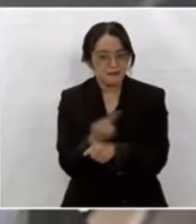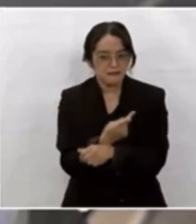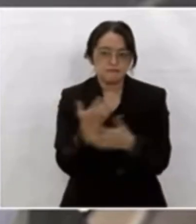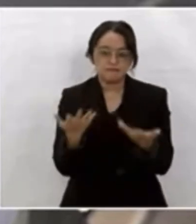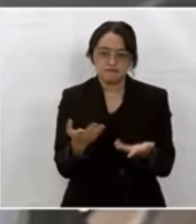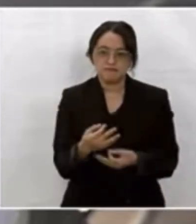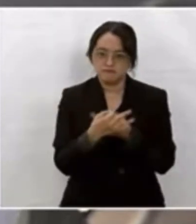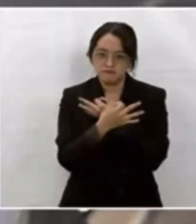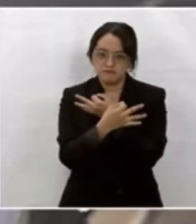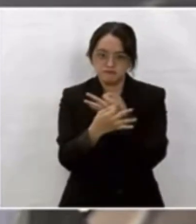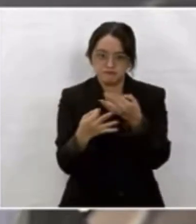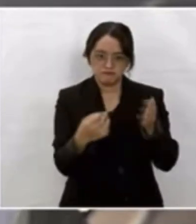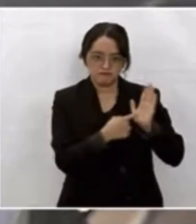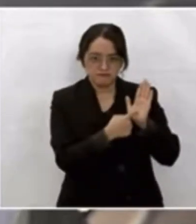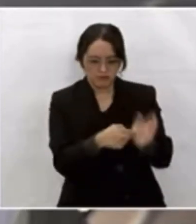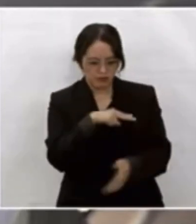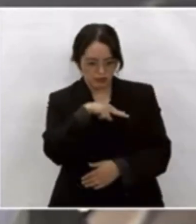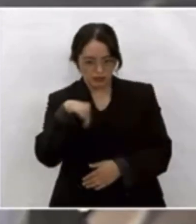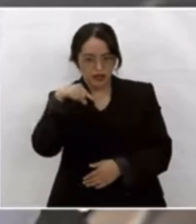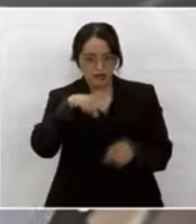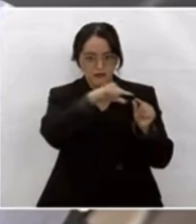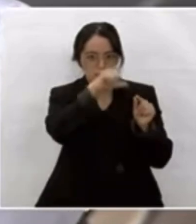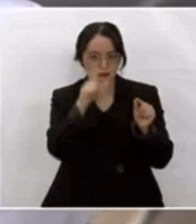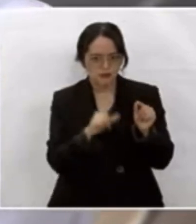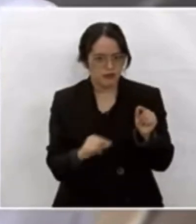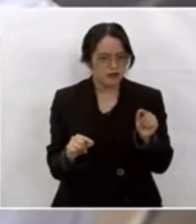manifestamos que nosotros los mexicanos